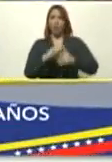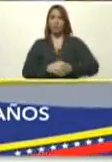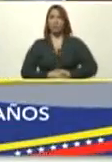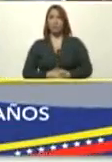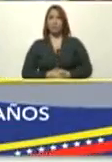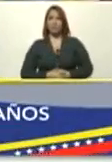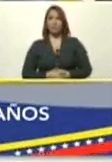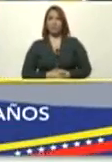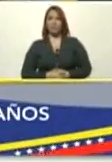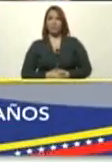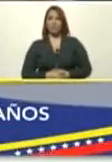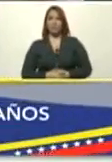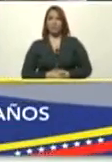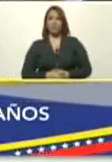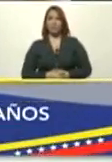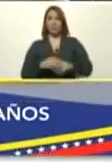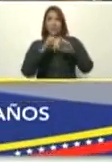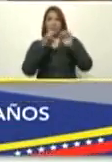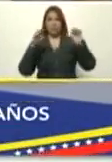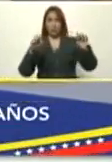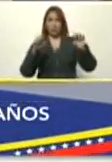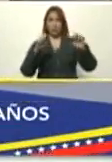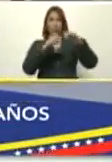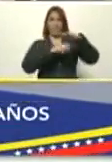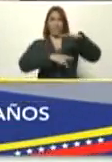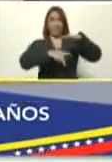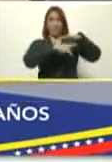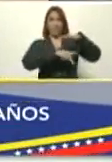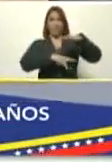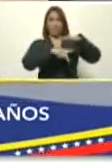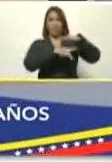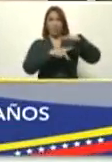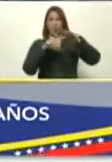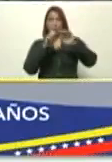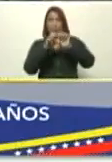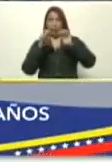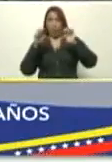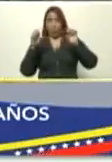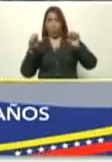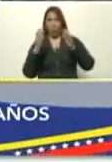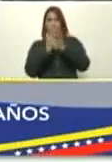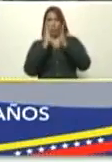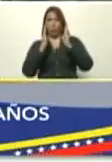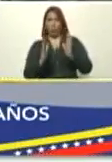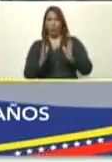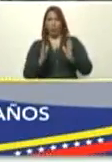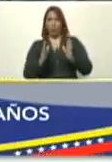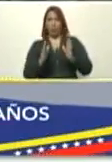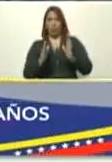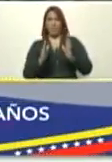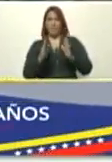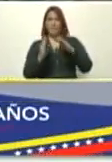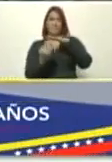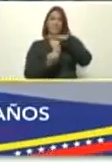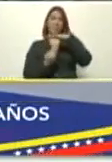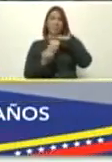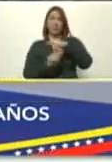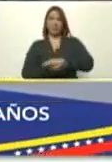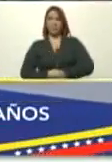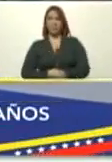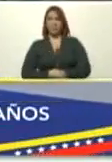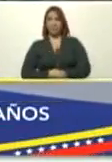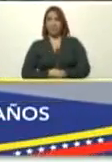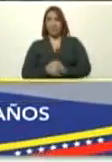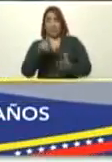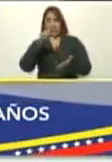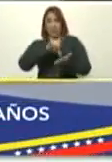escuelas de educación inicial, en las escuelas primarias, en los liceos, en los